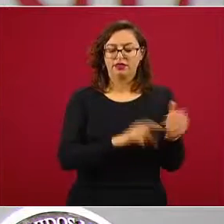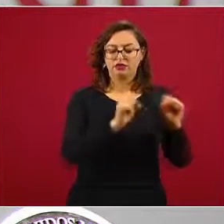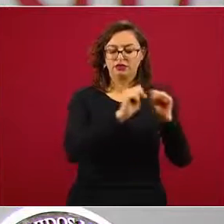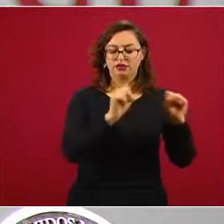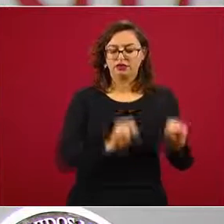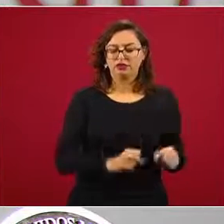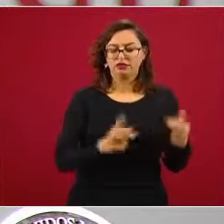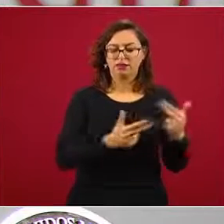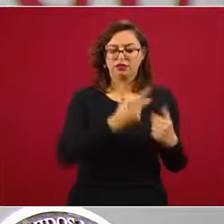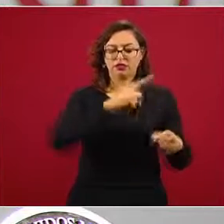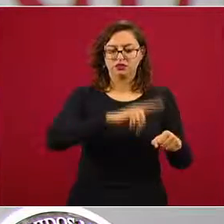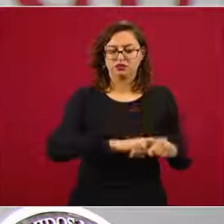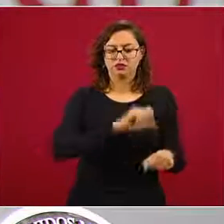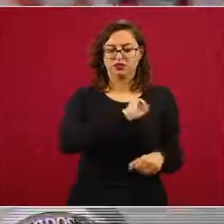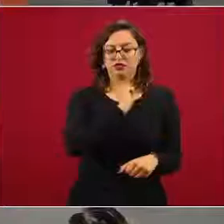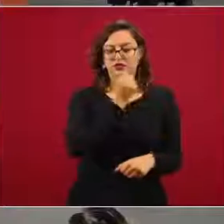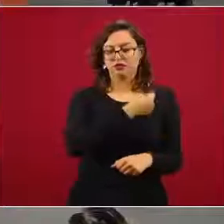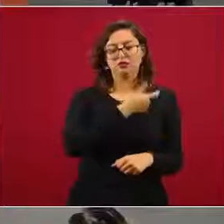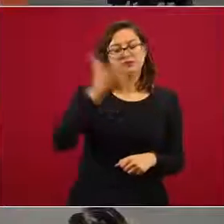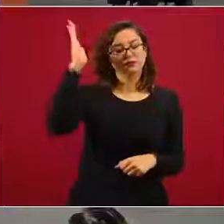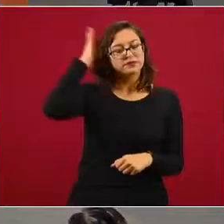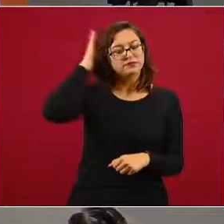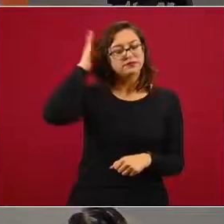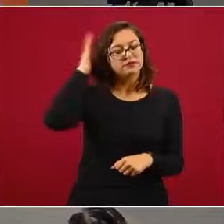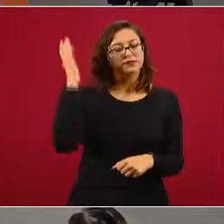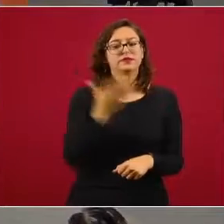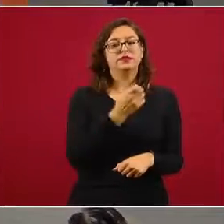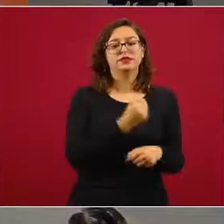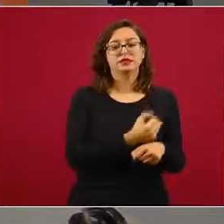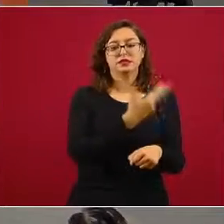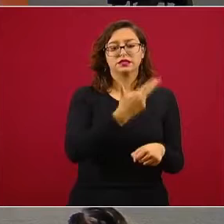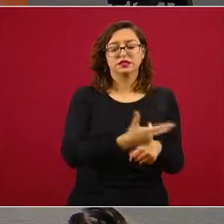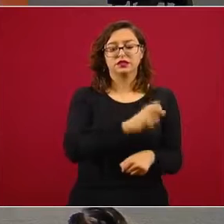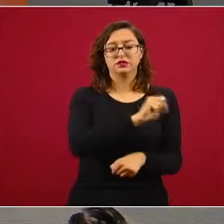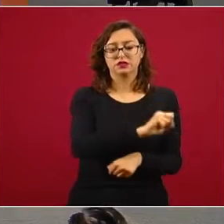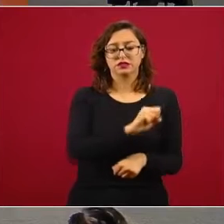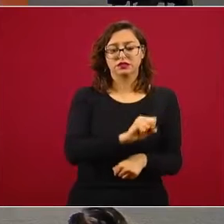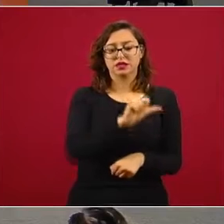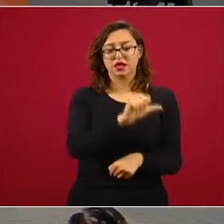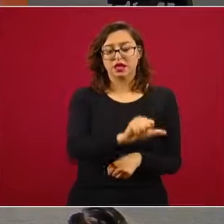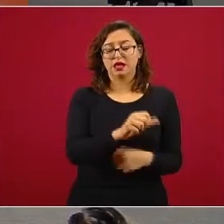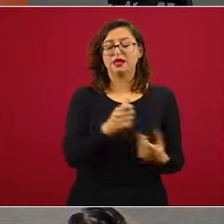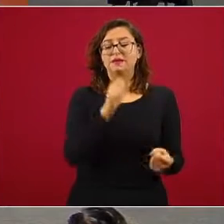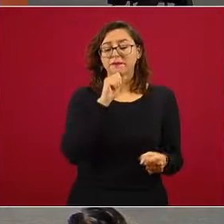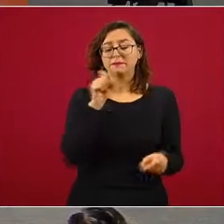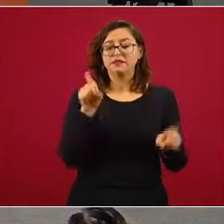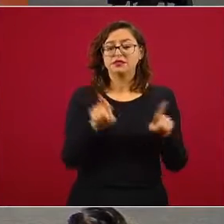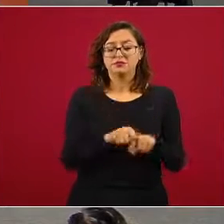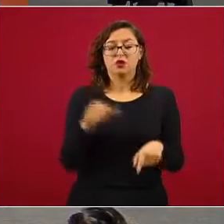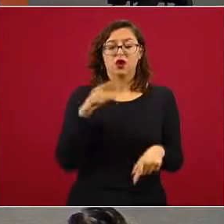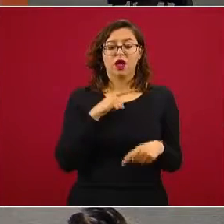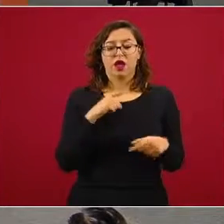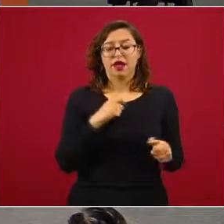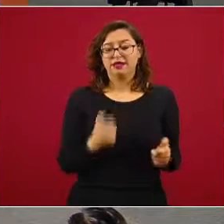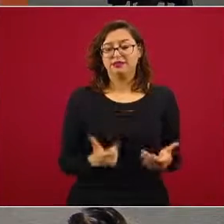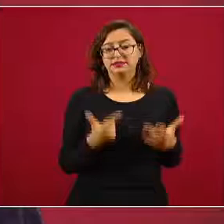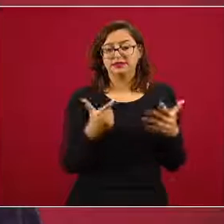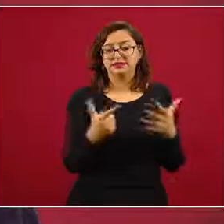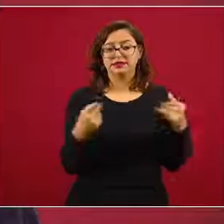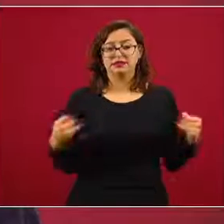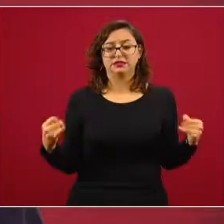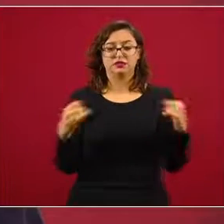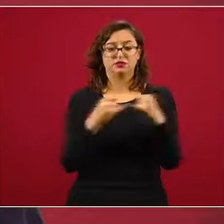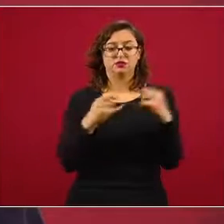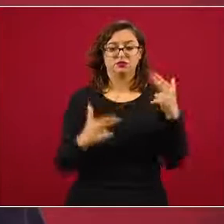Salud, lo preside nuestro secretario de Salud, participan las 7 instituciones nacionales o federales de